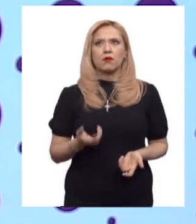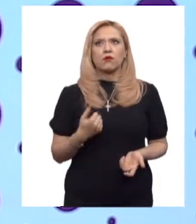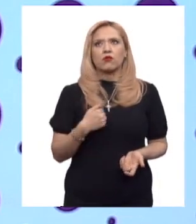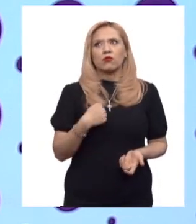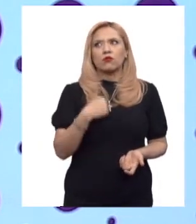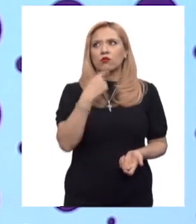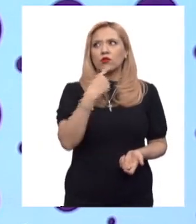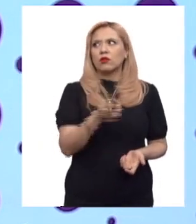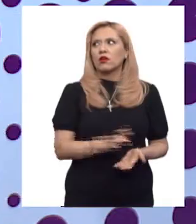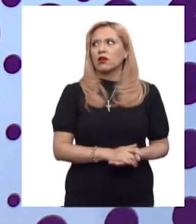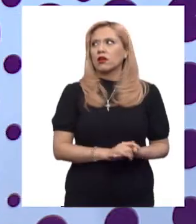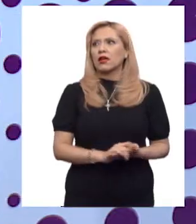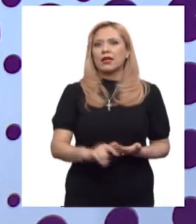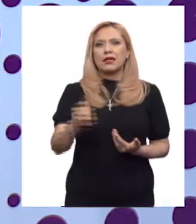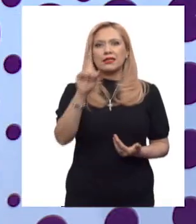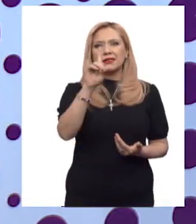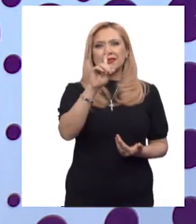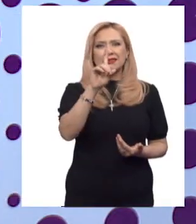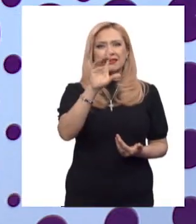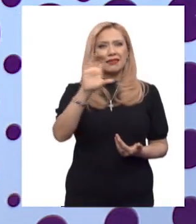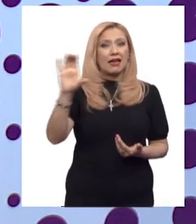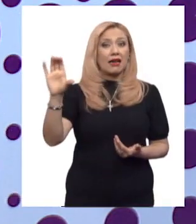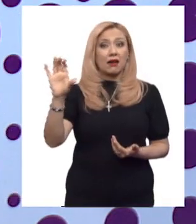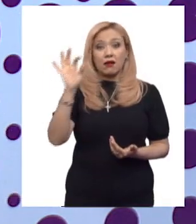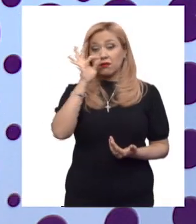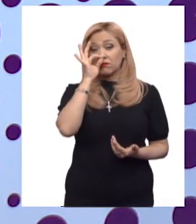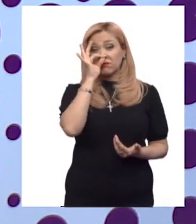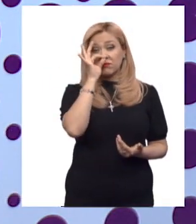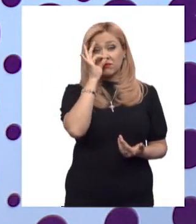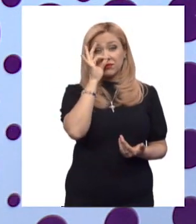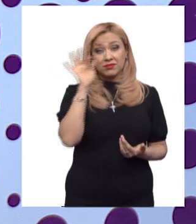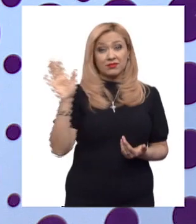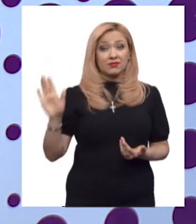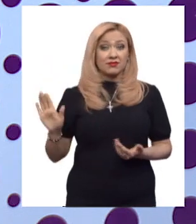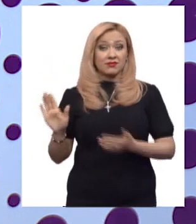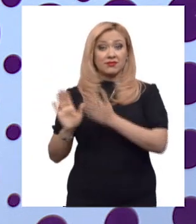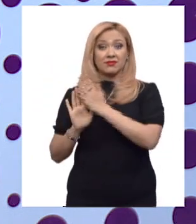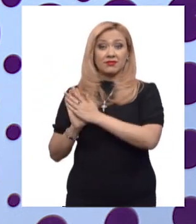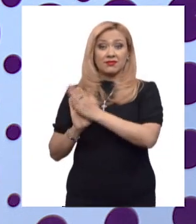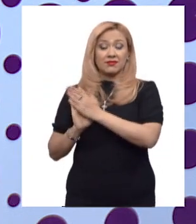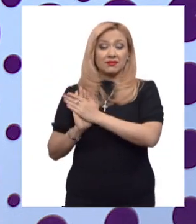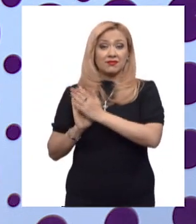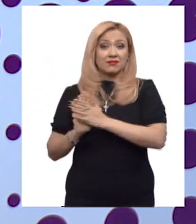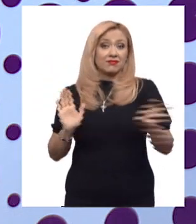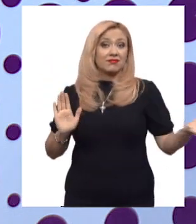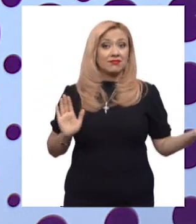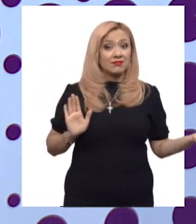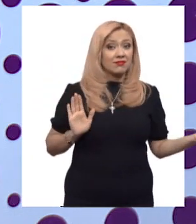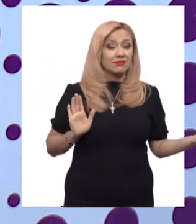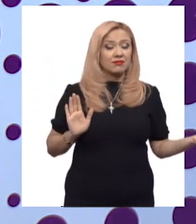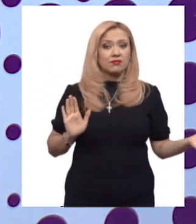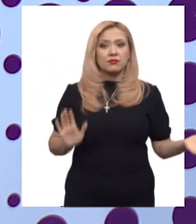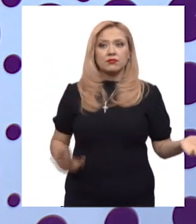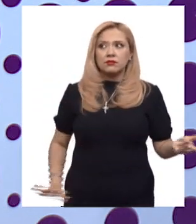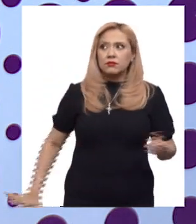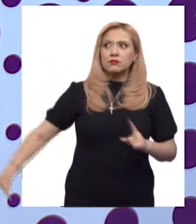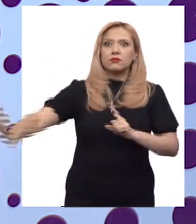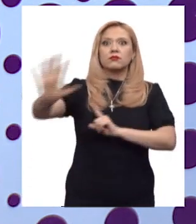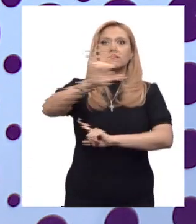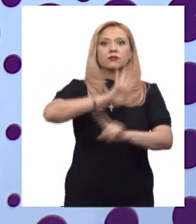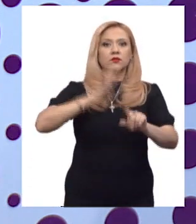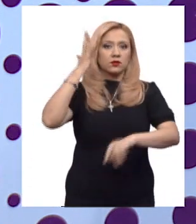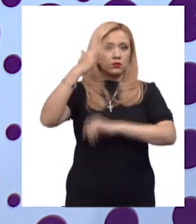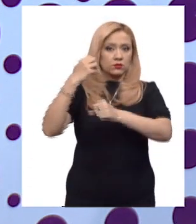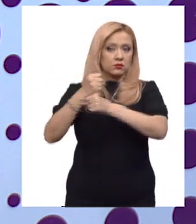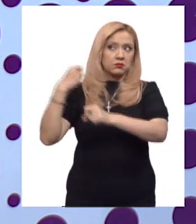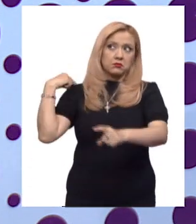solo confíen en México Leaks. Es los únicos que estamos dando todas las seguridades que hay, porque El resto, bueno, llevamos 5 años,